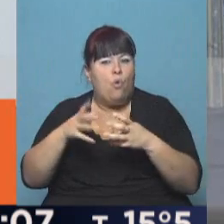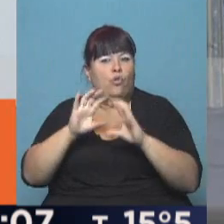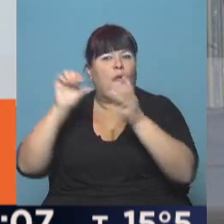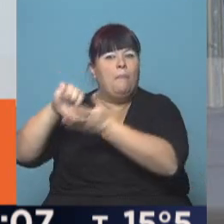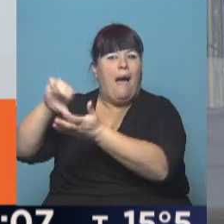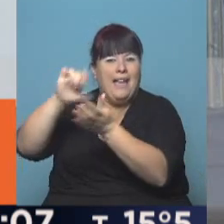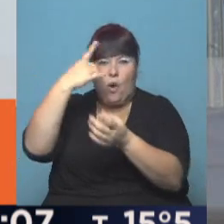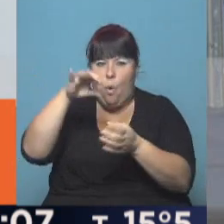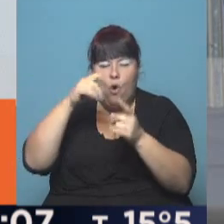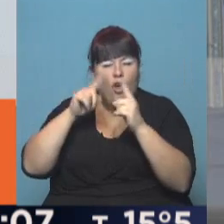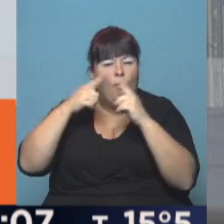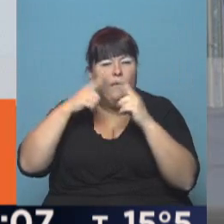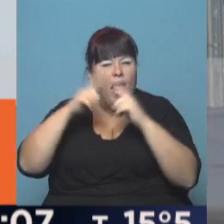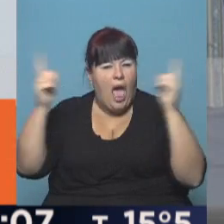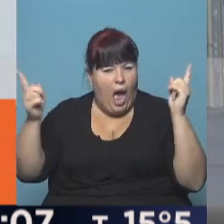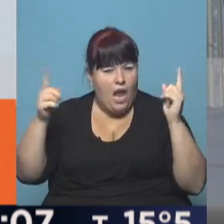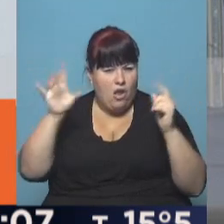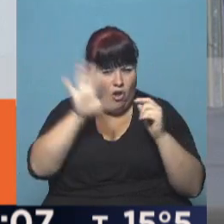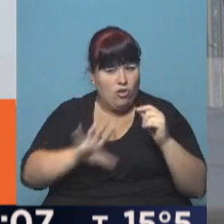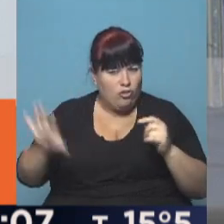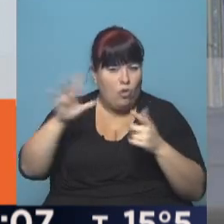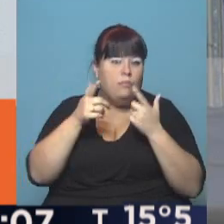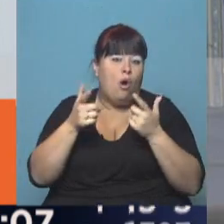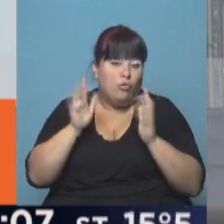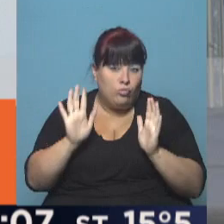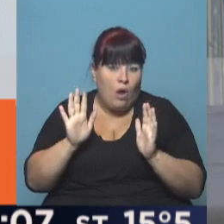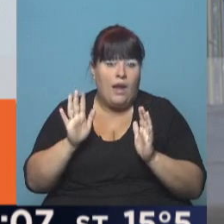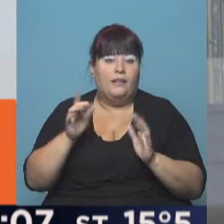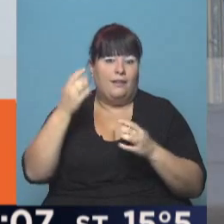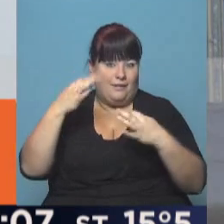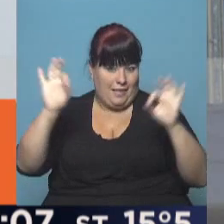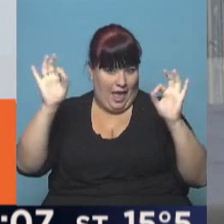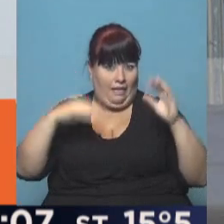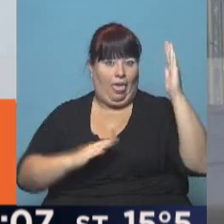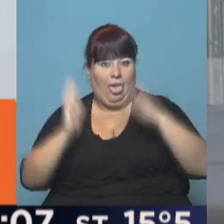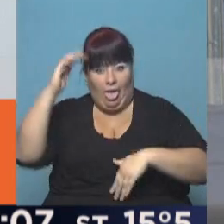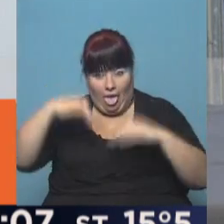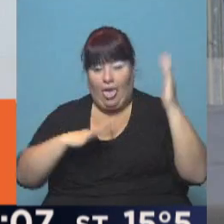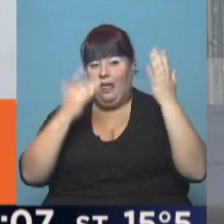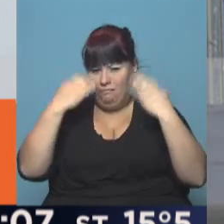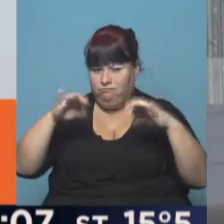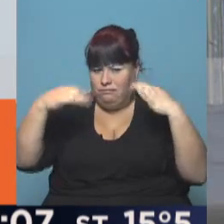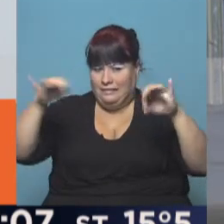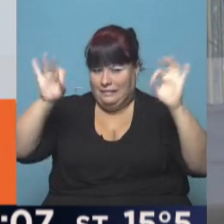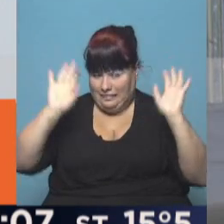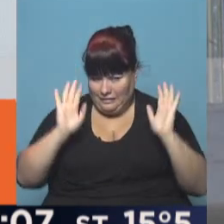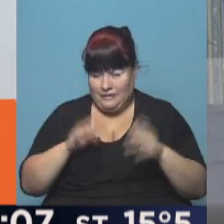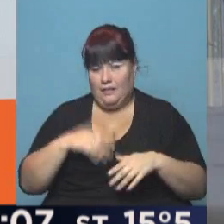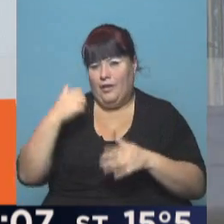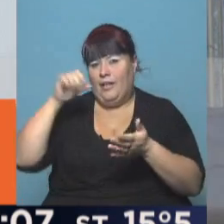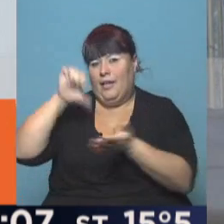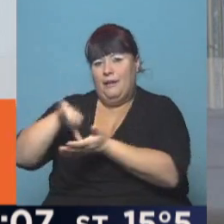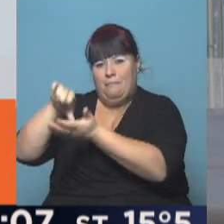los países de la región. Afortunadamente ha sobrevivido los vaivenes que hemos tenido muchos de los